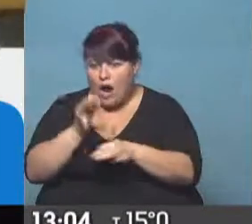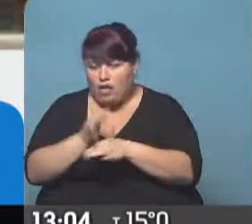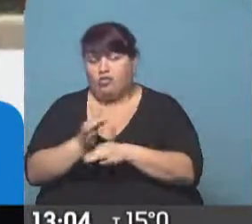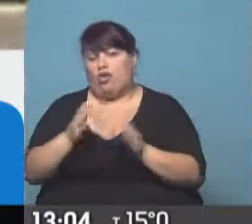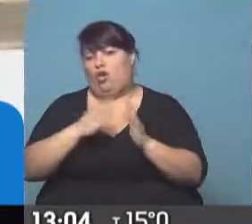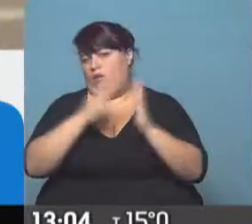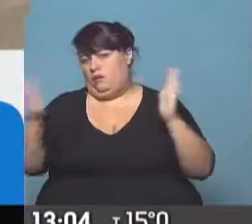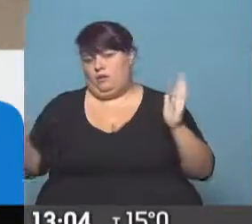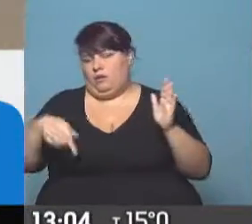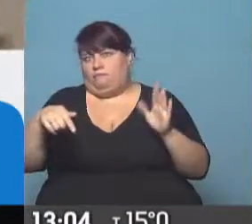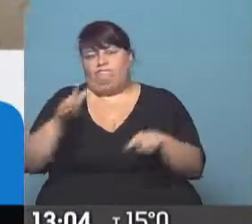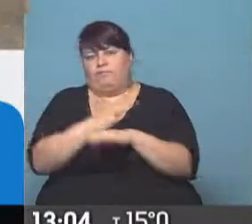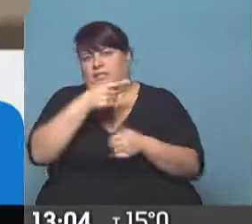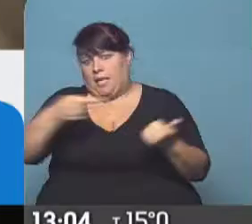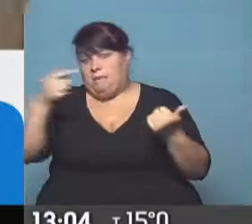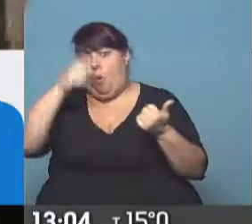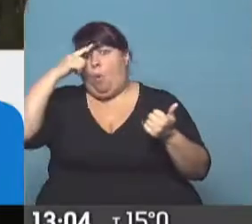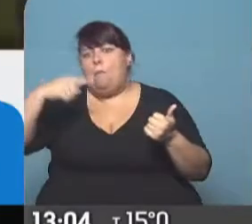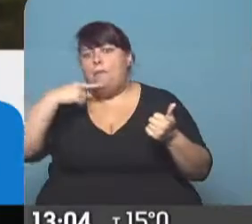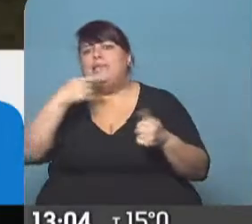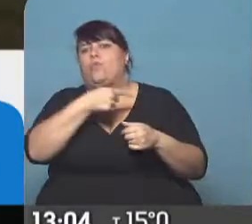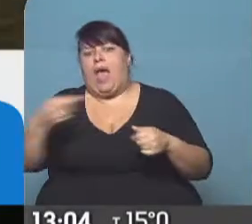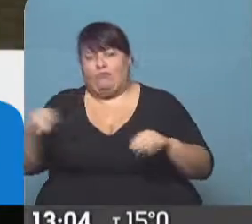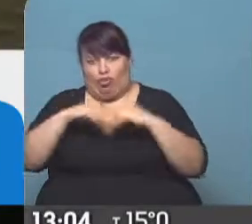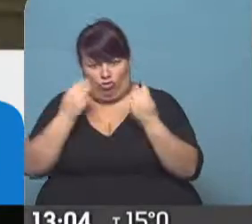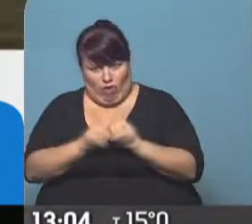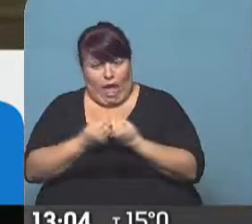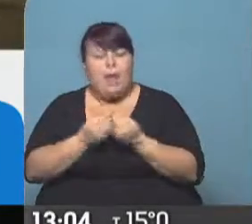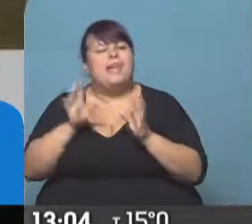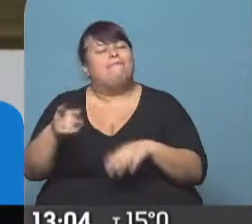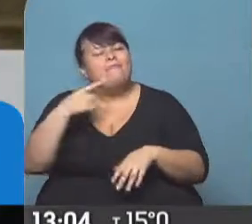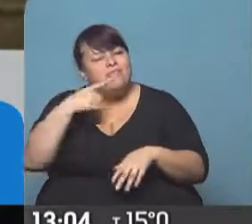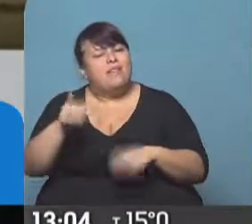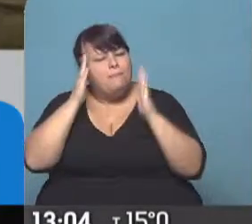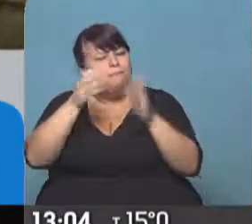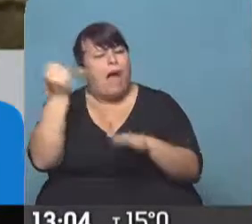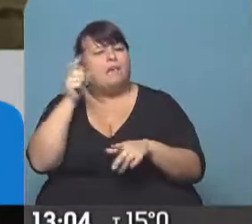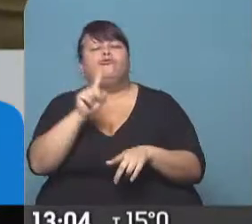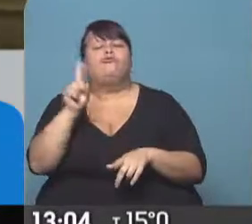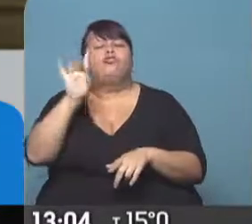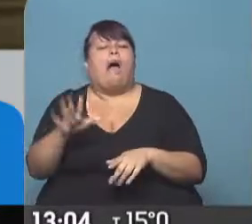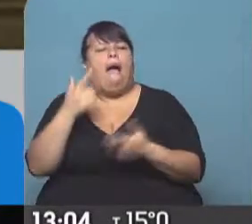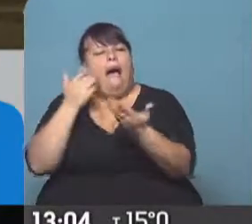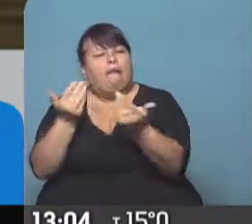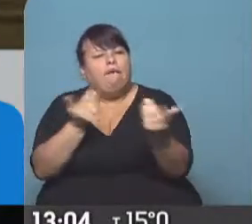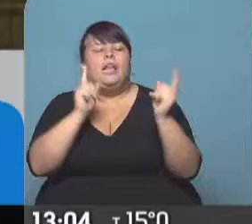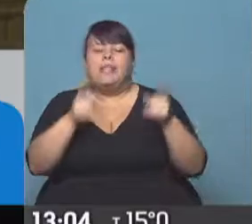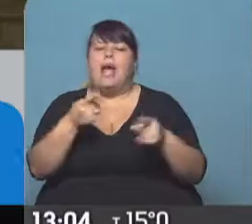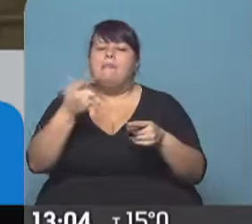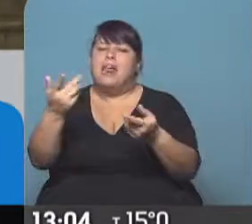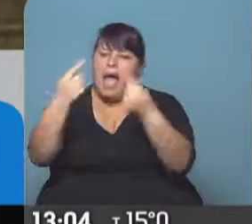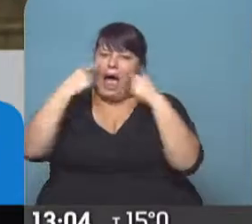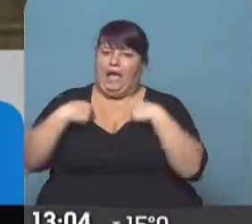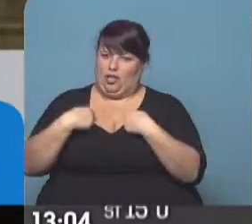durante estas estas semanas y este mes y una semana pero dice de ellos que van a centrarse no solamente en escuchar sino en tratar de ser